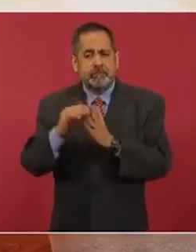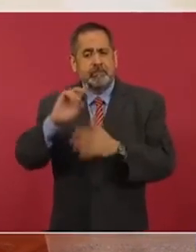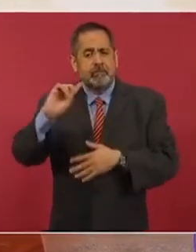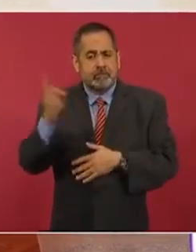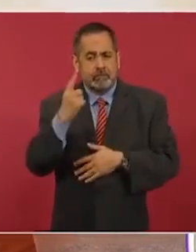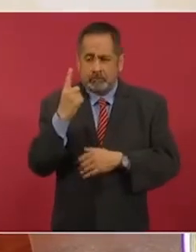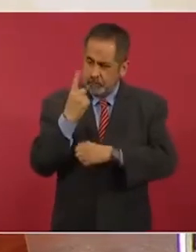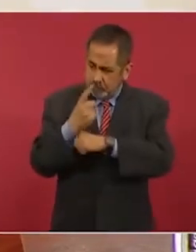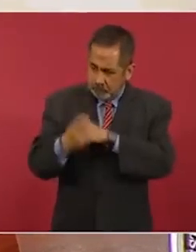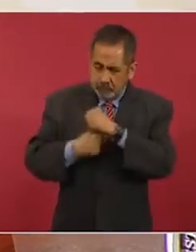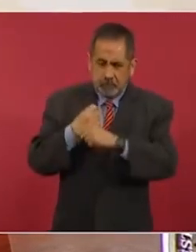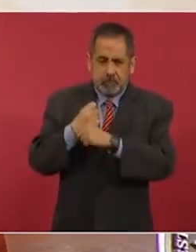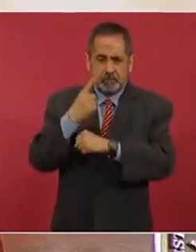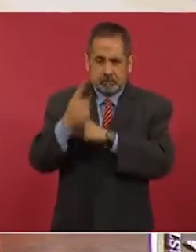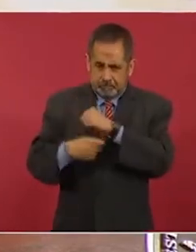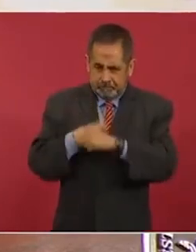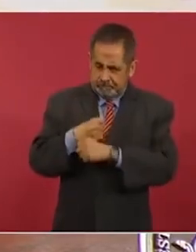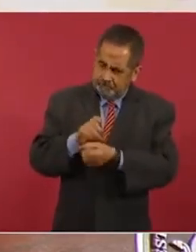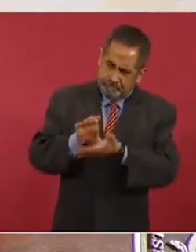1,500 millones de dólares al año